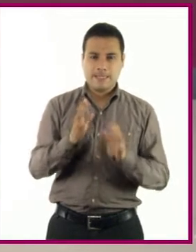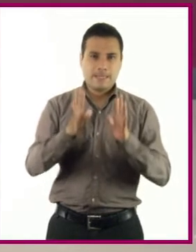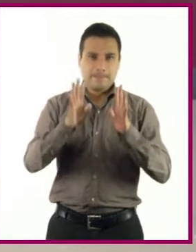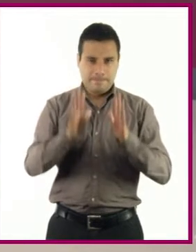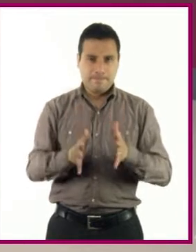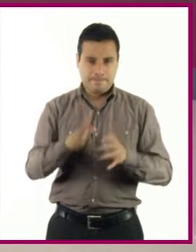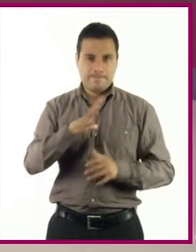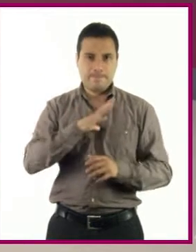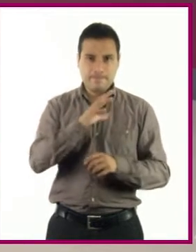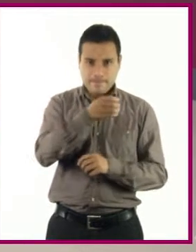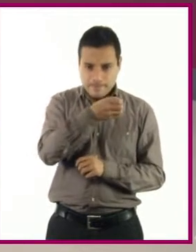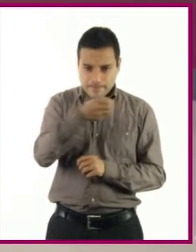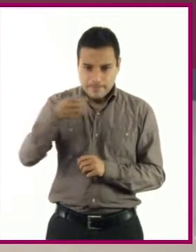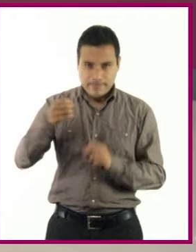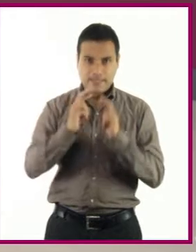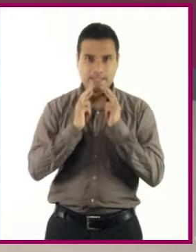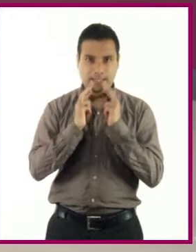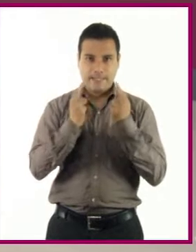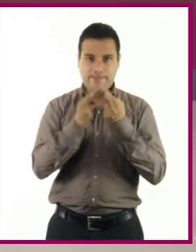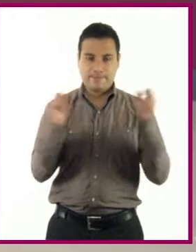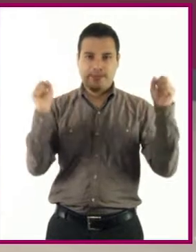convención de Seneca Falls.